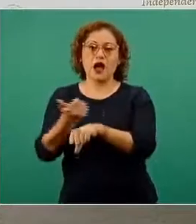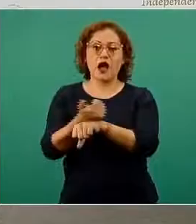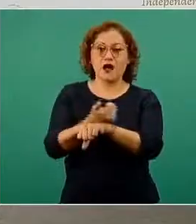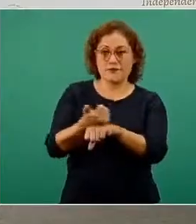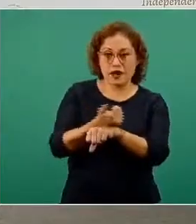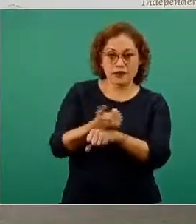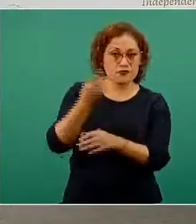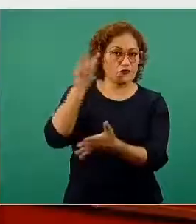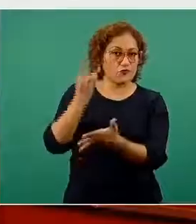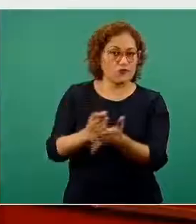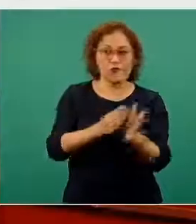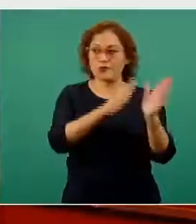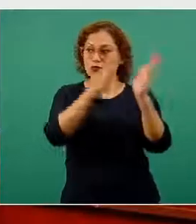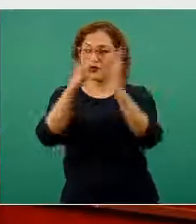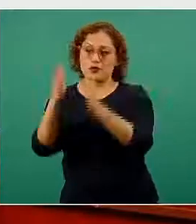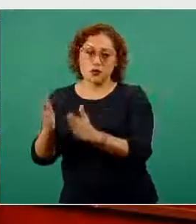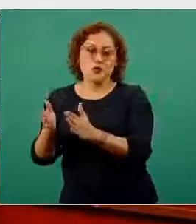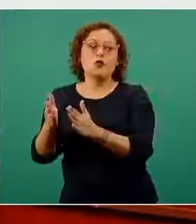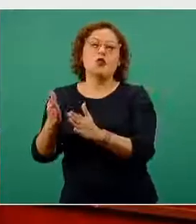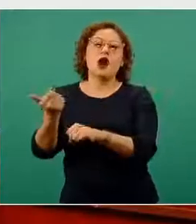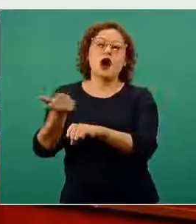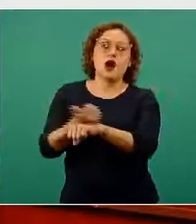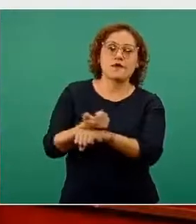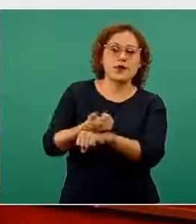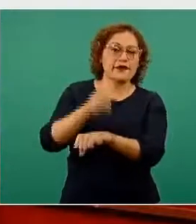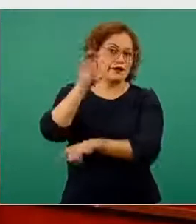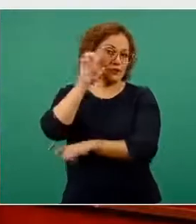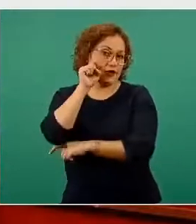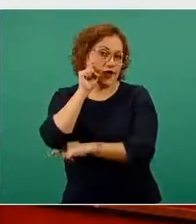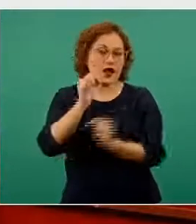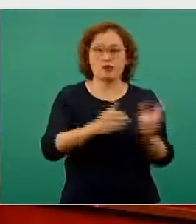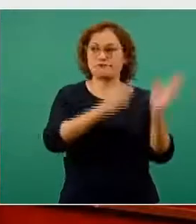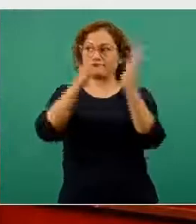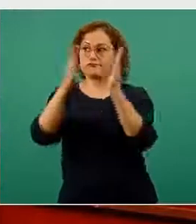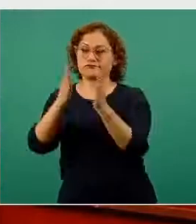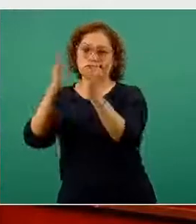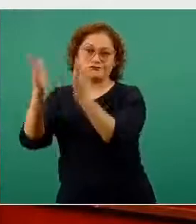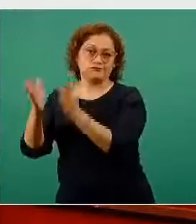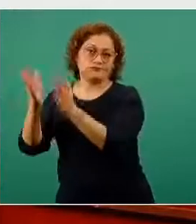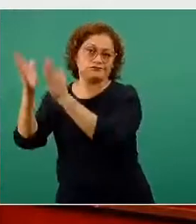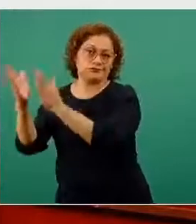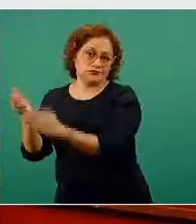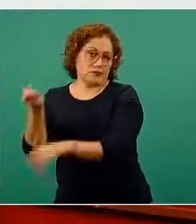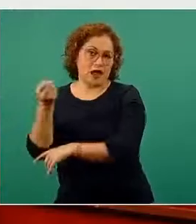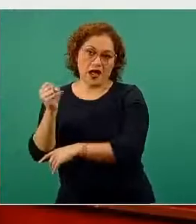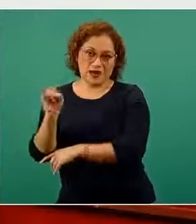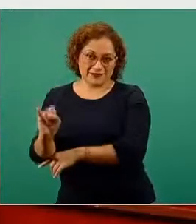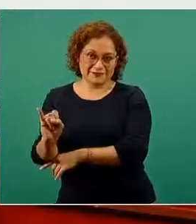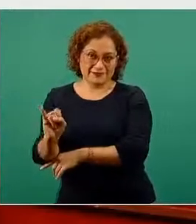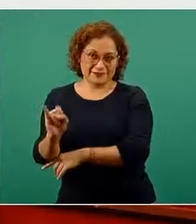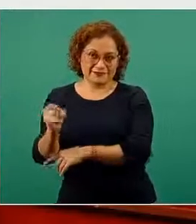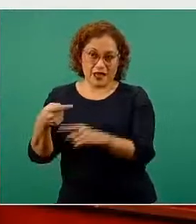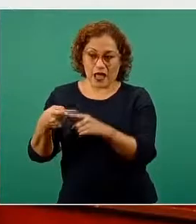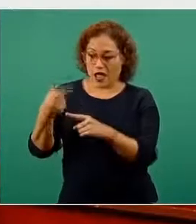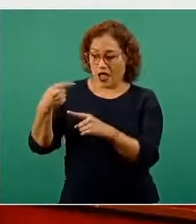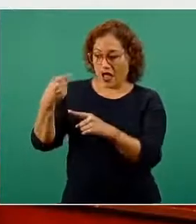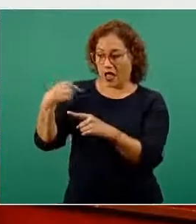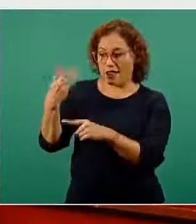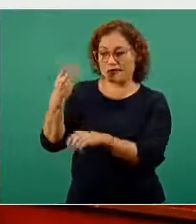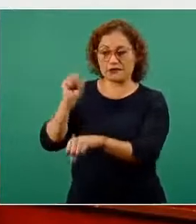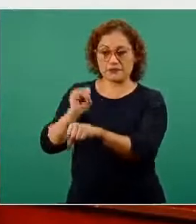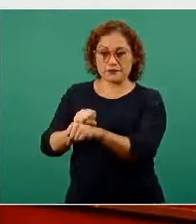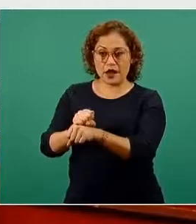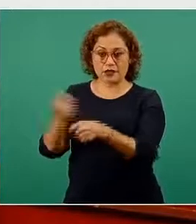tenido amarillo, luego habrá las que tengan 2 amarillos y un naranja, etcétera, etcétera, etcétera, en las últimas 3 semanas. Afortunadamente llevamos